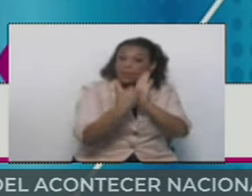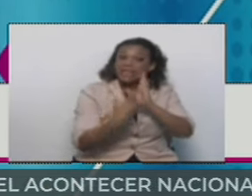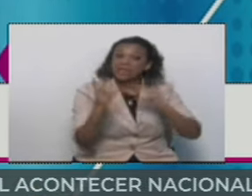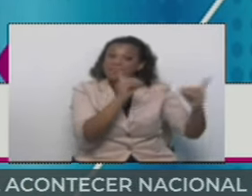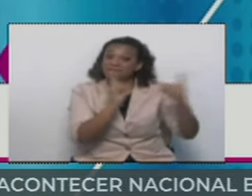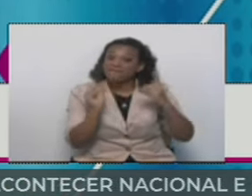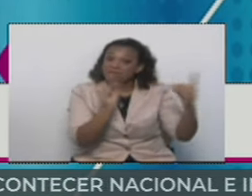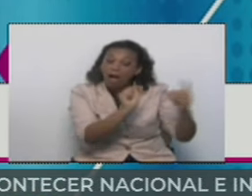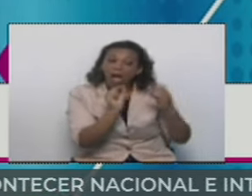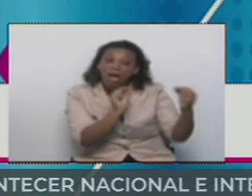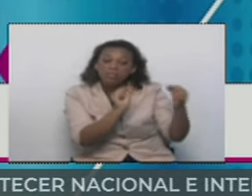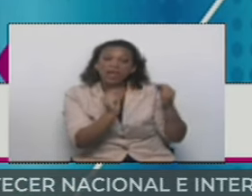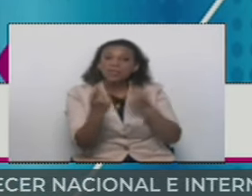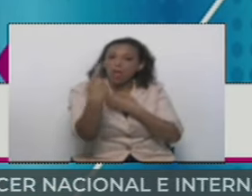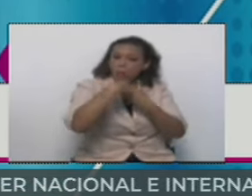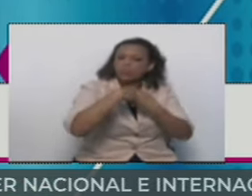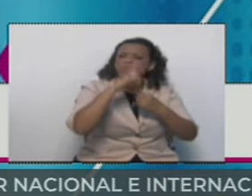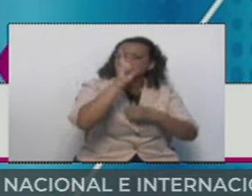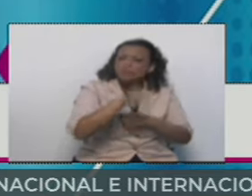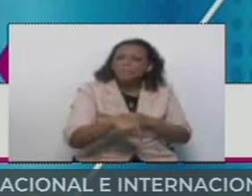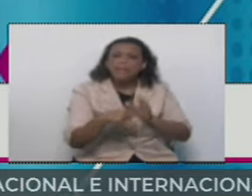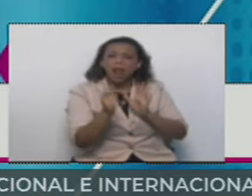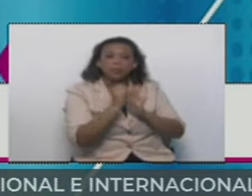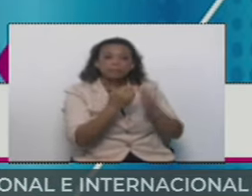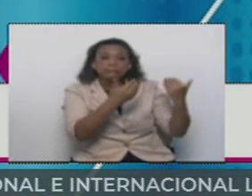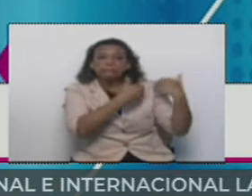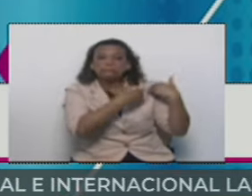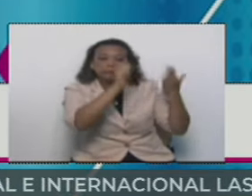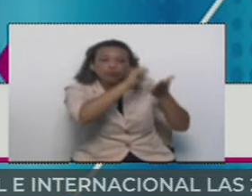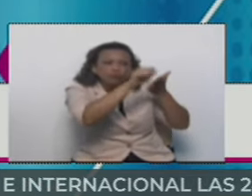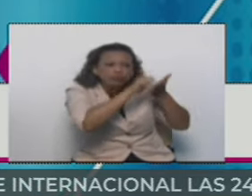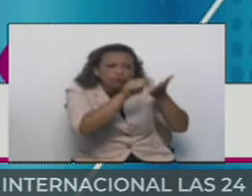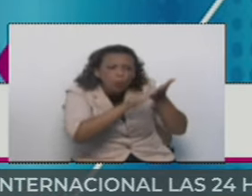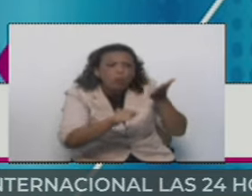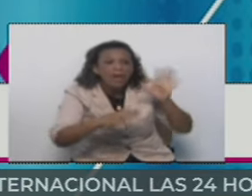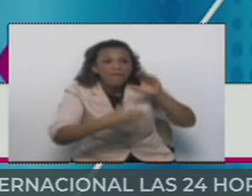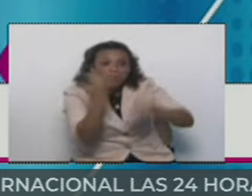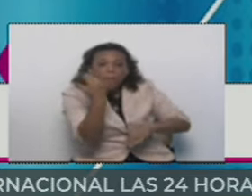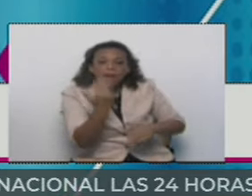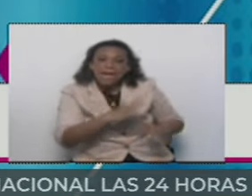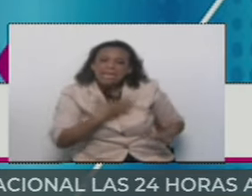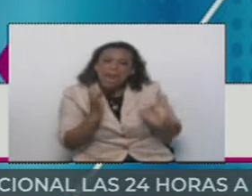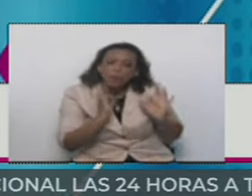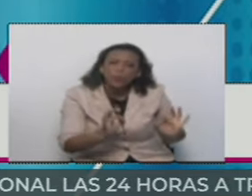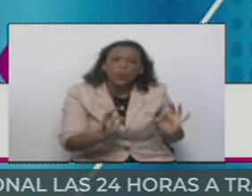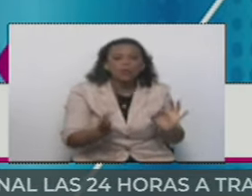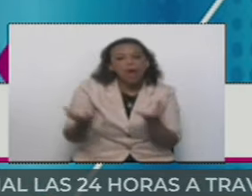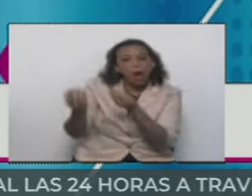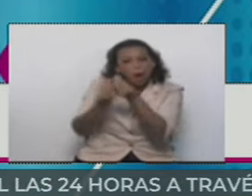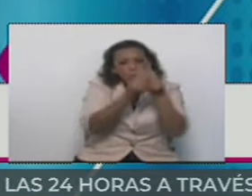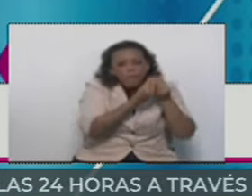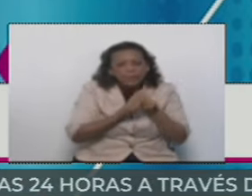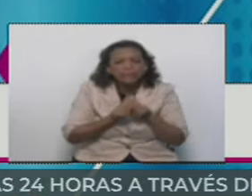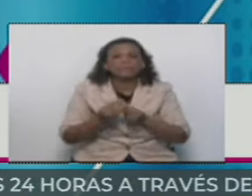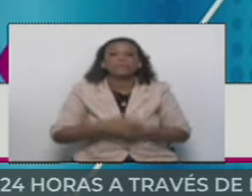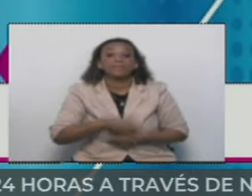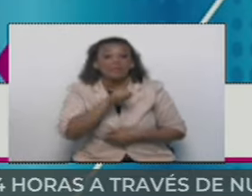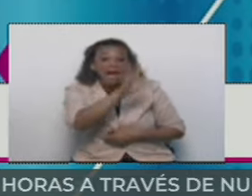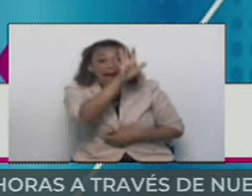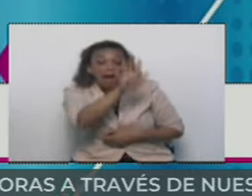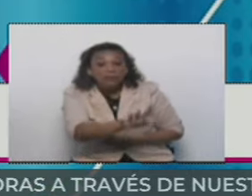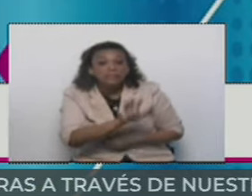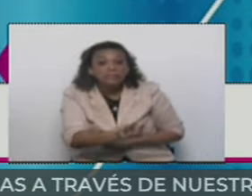tenemos los procesos de discusión y al mismo tiempo toda la carga desde el punto de vista de los métodos científicos, de los métodos de acompañar el debate. Es por eso